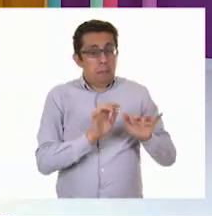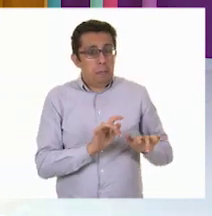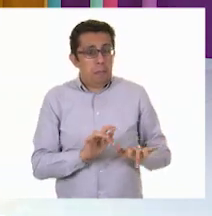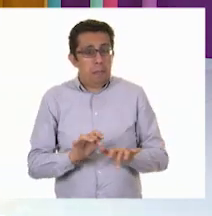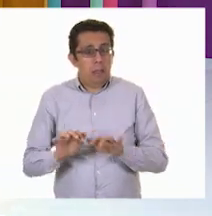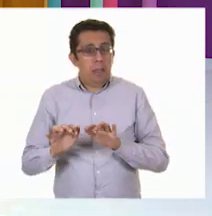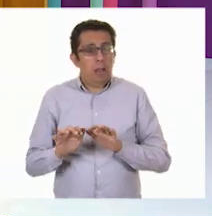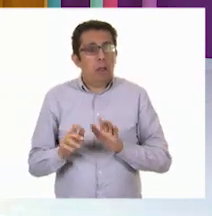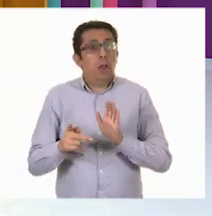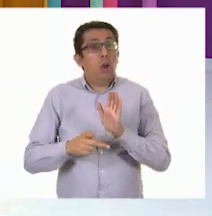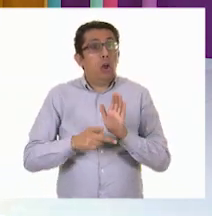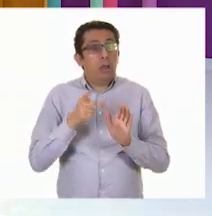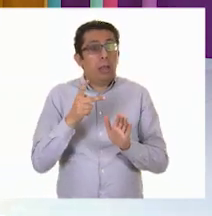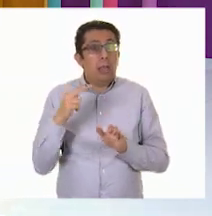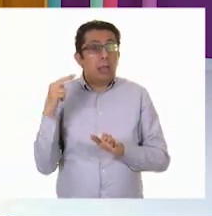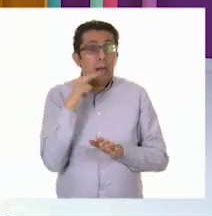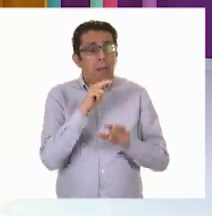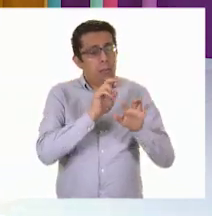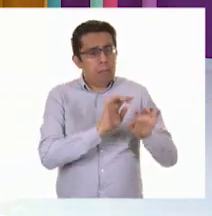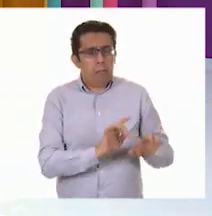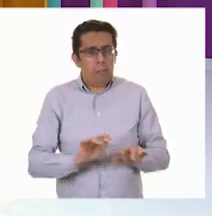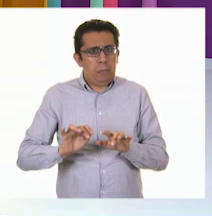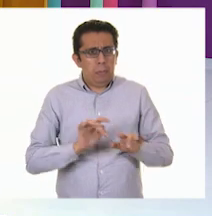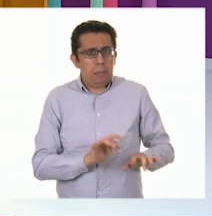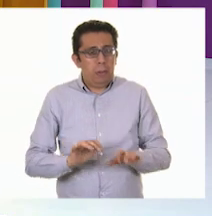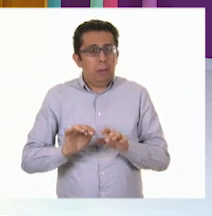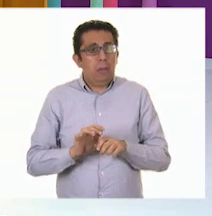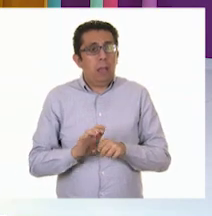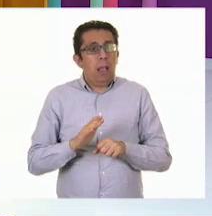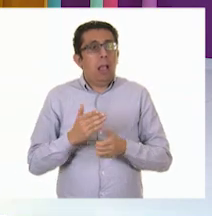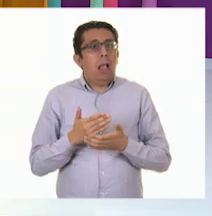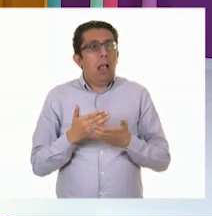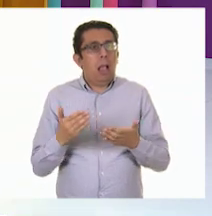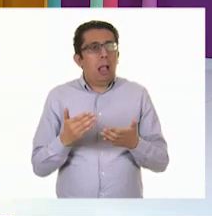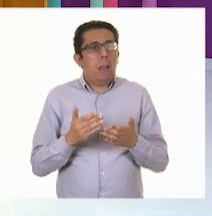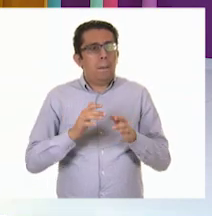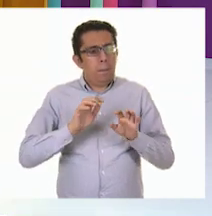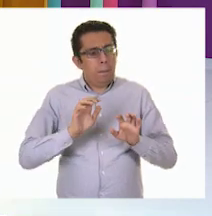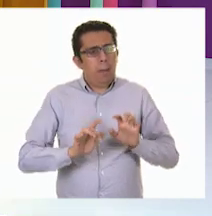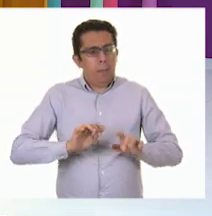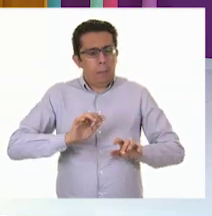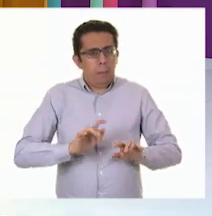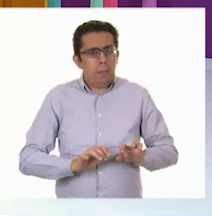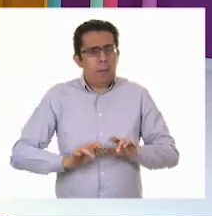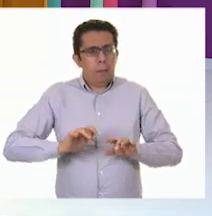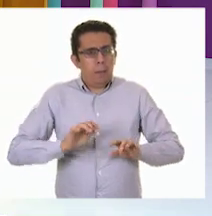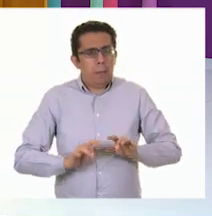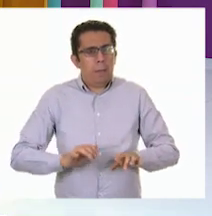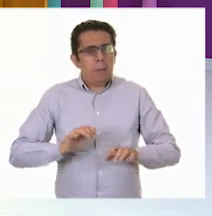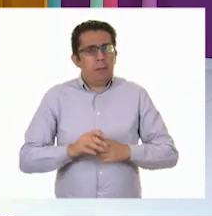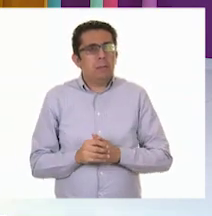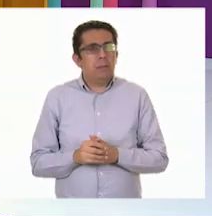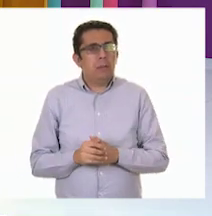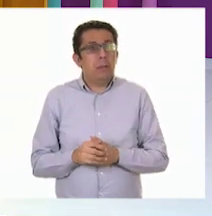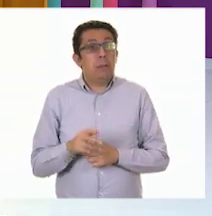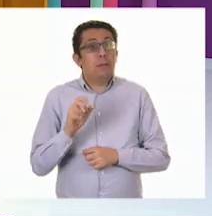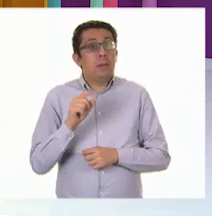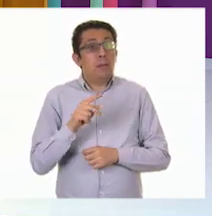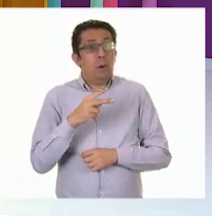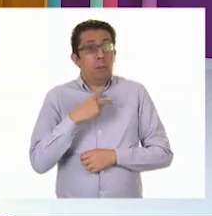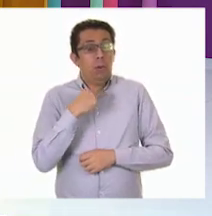a ir nuevamente rápido. Esta vez va a ser taca, taca, taca, taca, taca, taca, taca, taca, taca. Y la